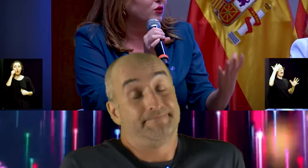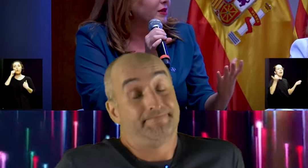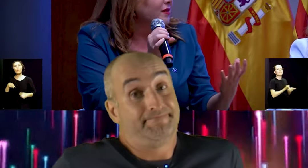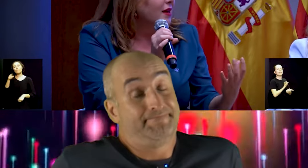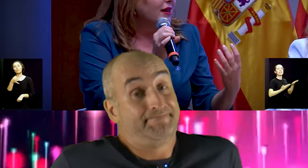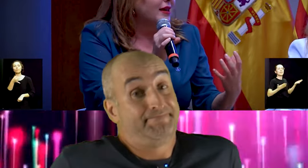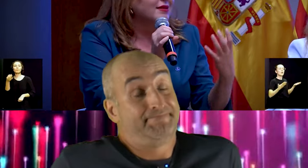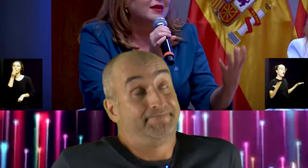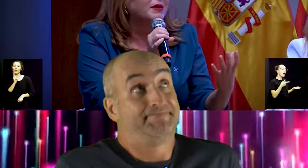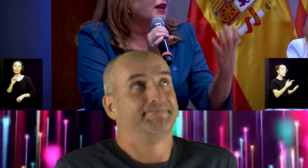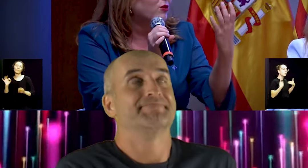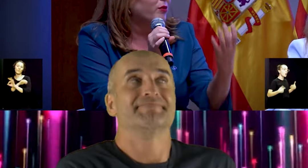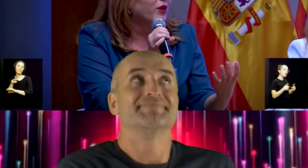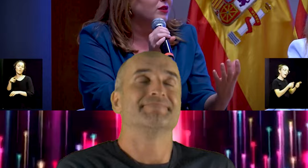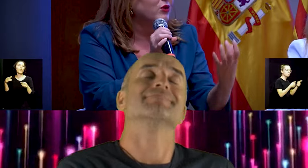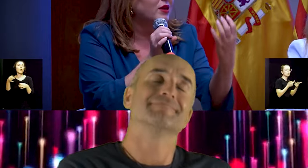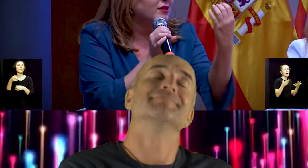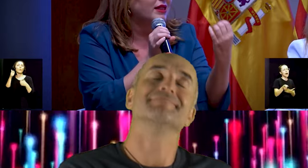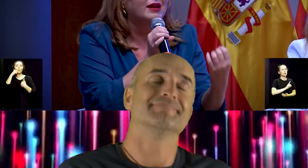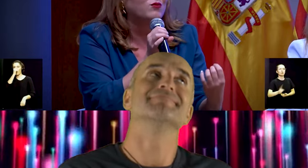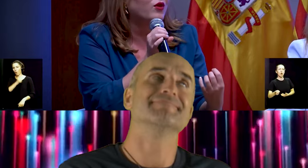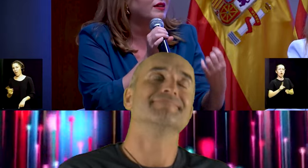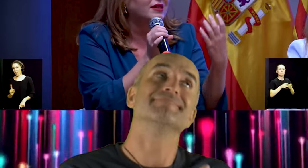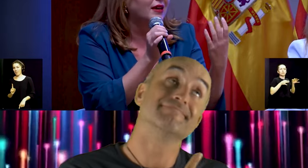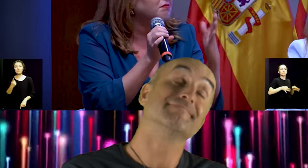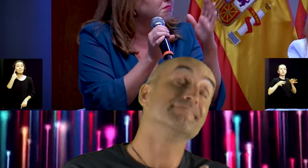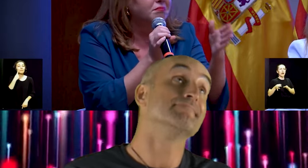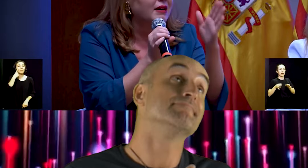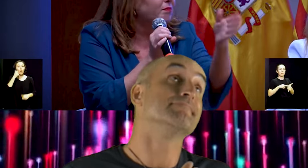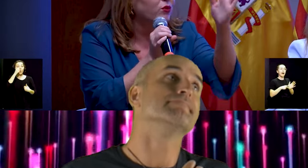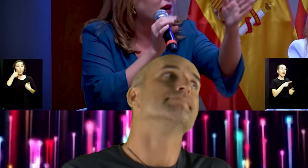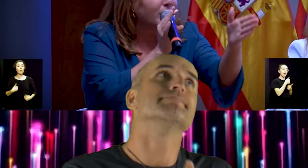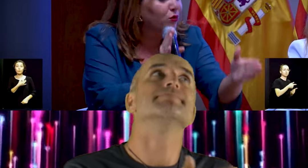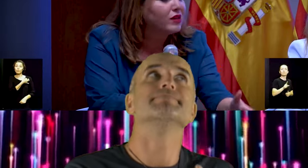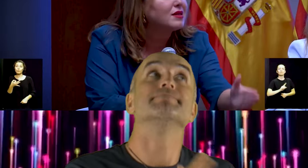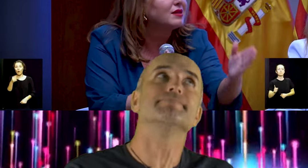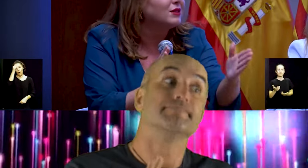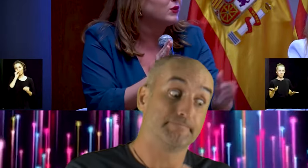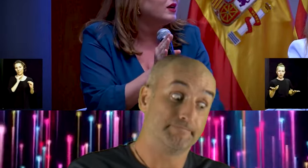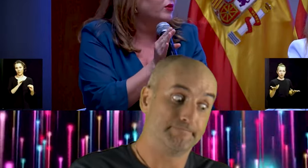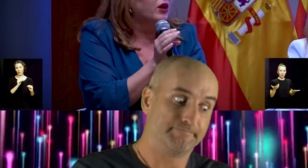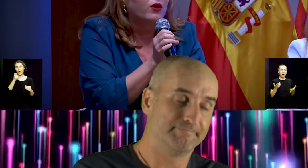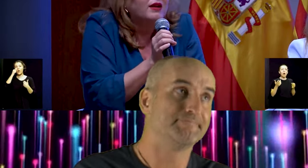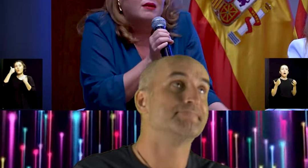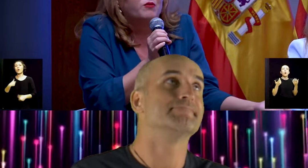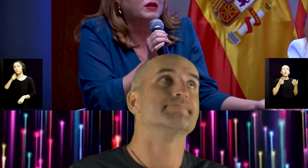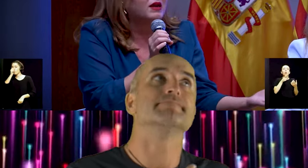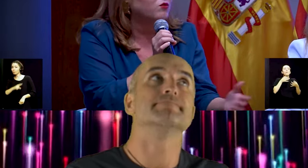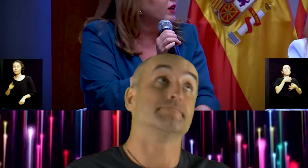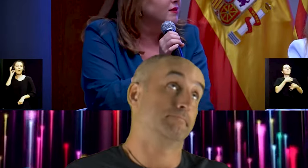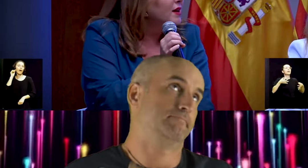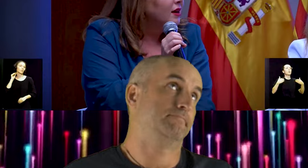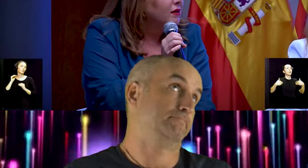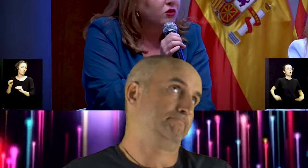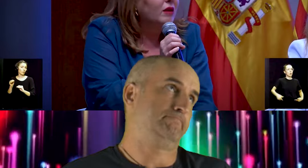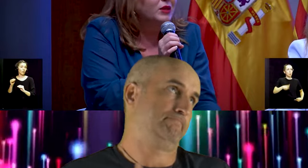cuerpo de los hombres y casi siempre el cuerpo correcto es el de las mujeres que van por un camino muy estrechito por el cual la mayor parte de